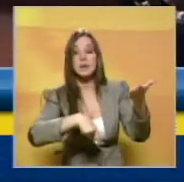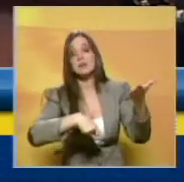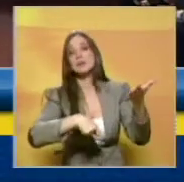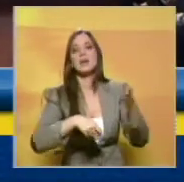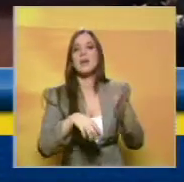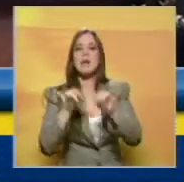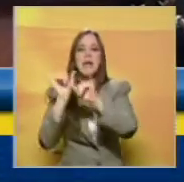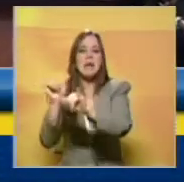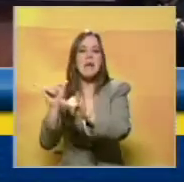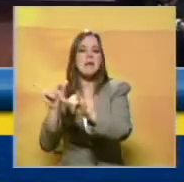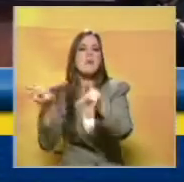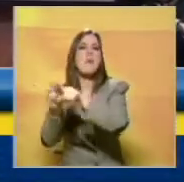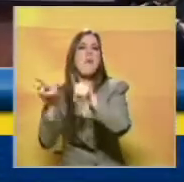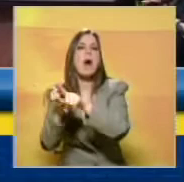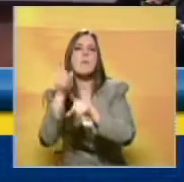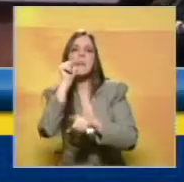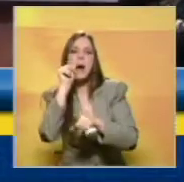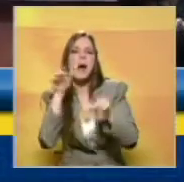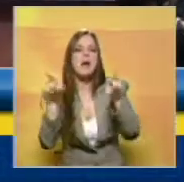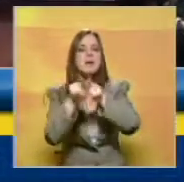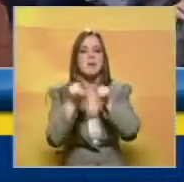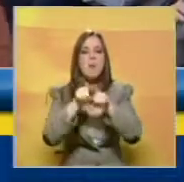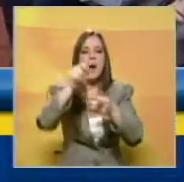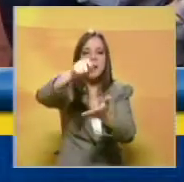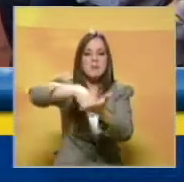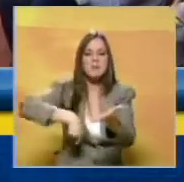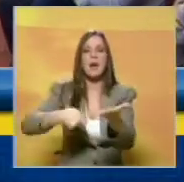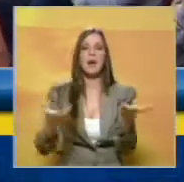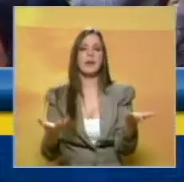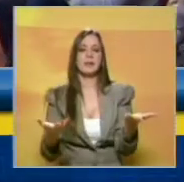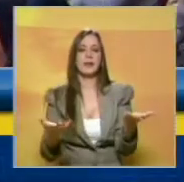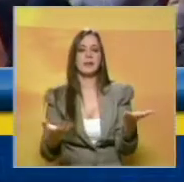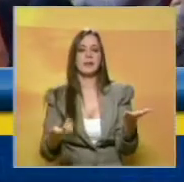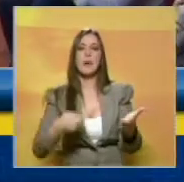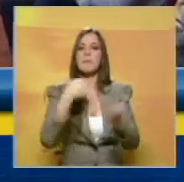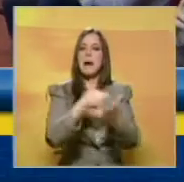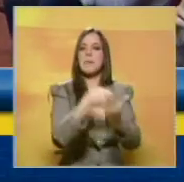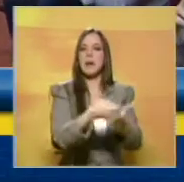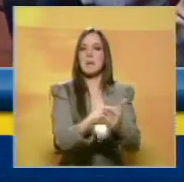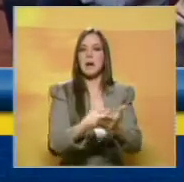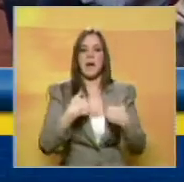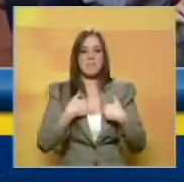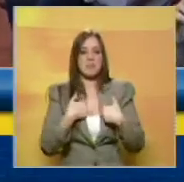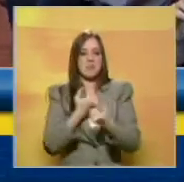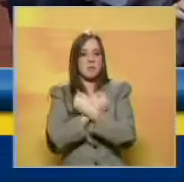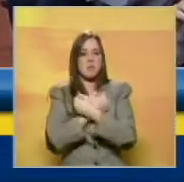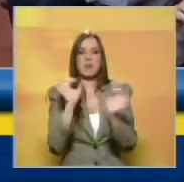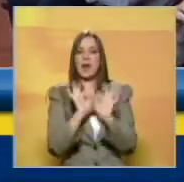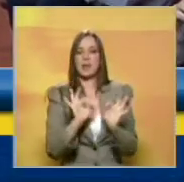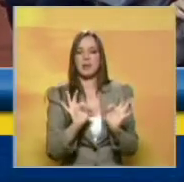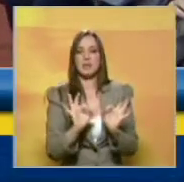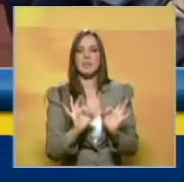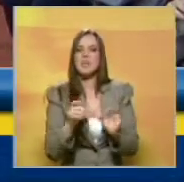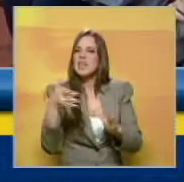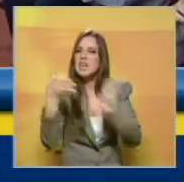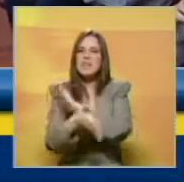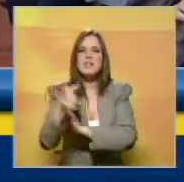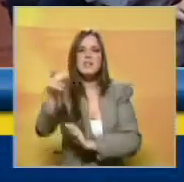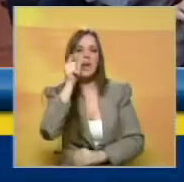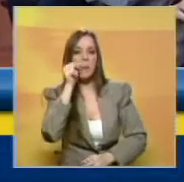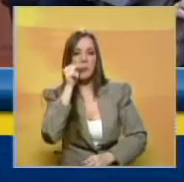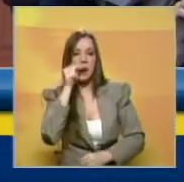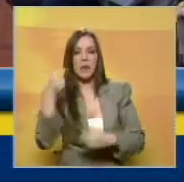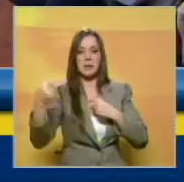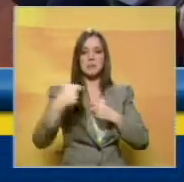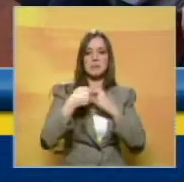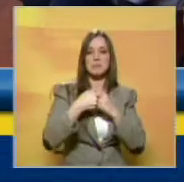La propia tarjeta de crédito, puro plástico, papá. ¿Coño se cree ese tipo? Que se va a meter conmigo, pero si conmigo